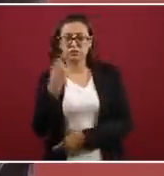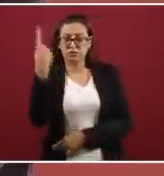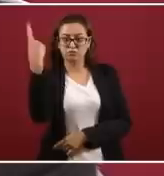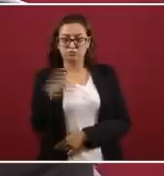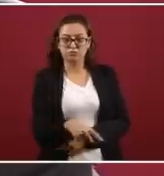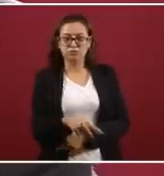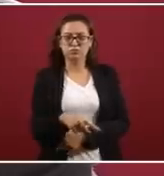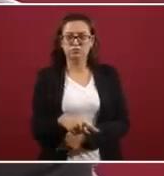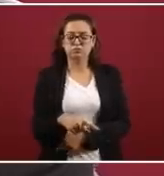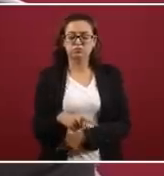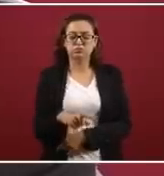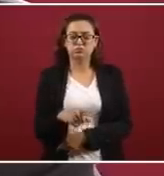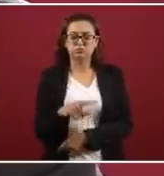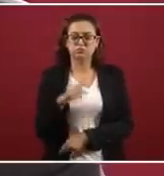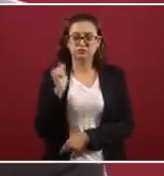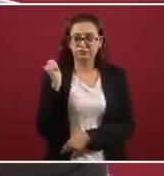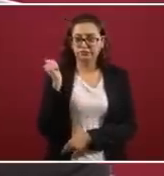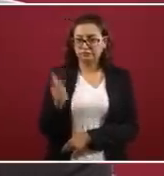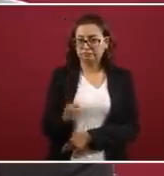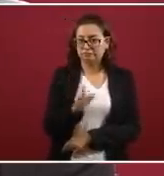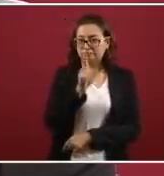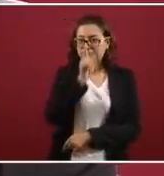de no guardar ningún